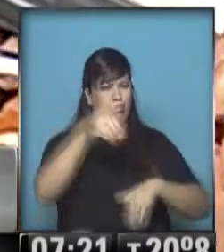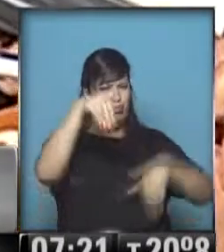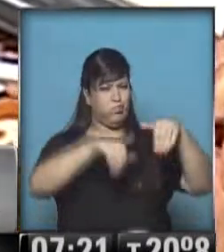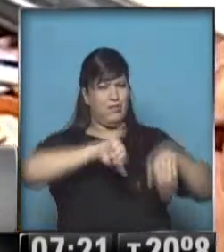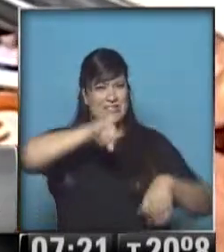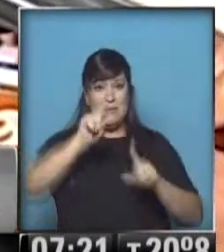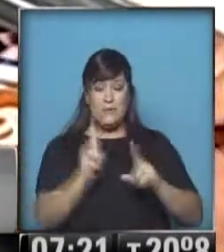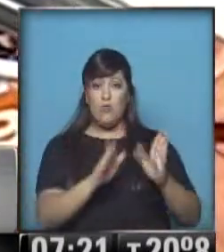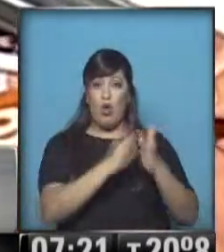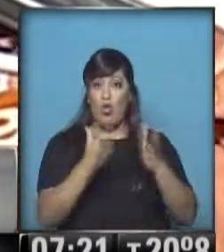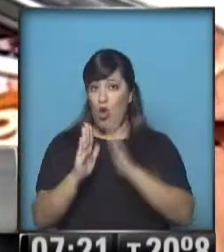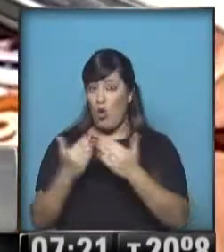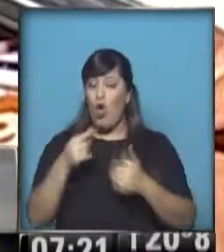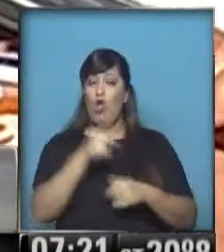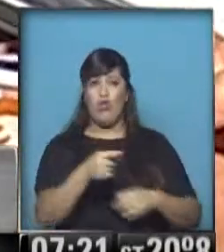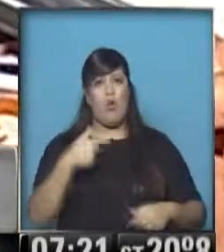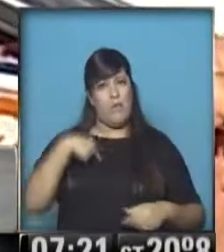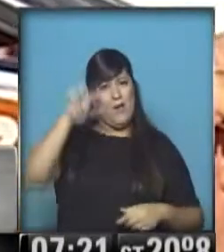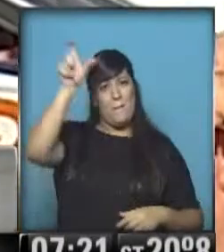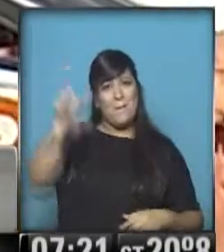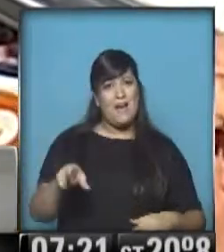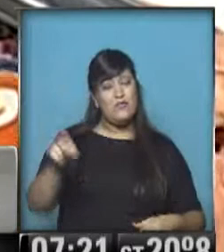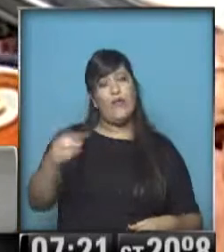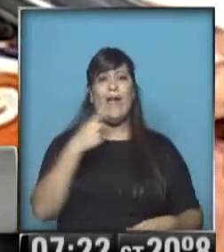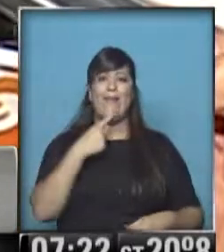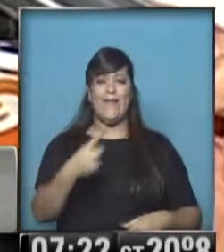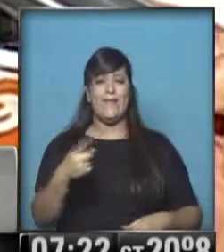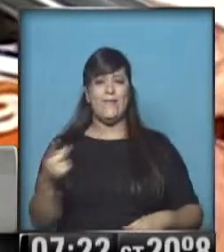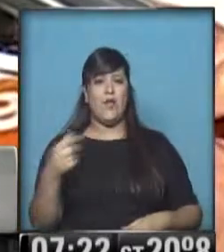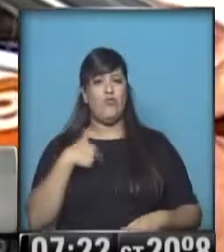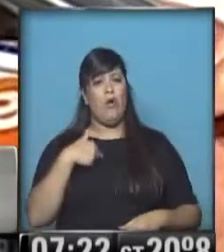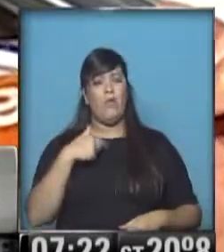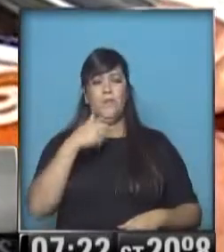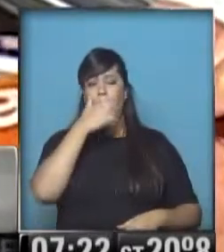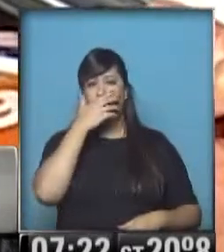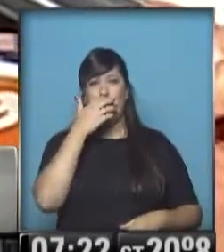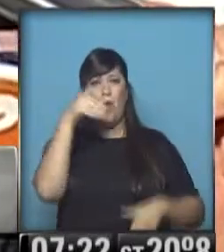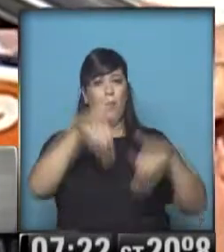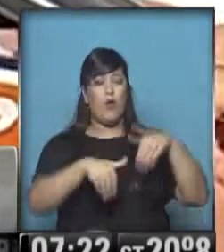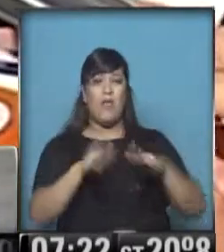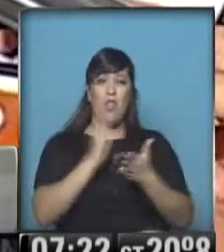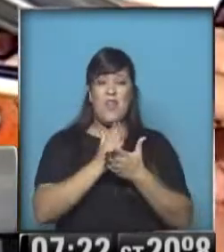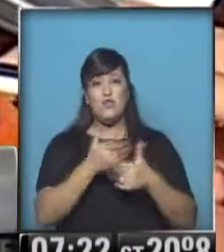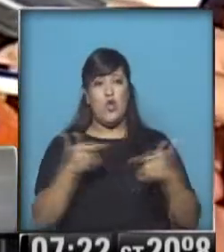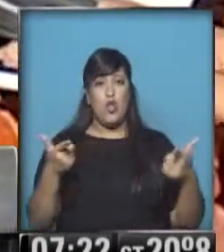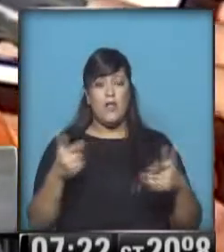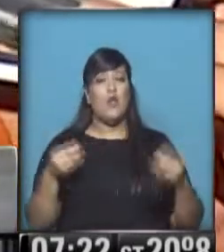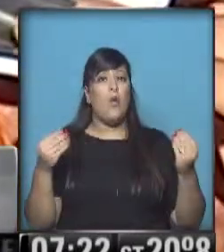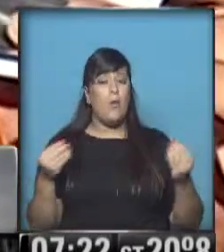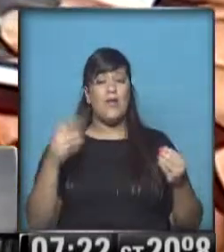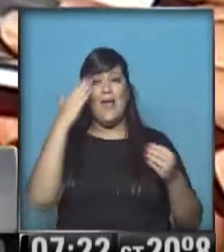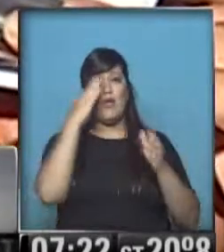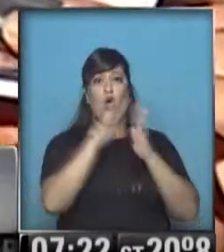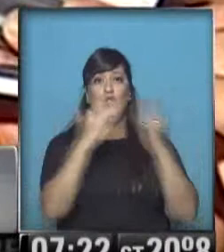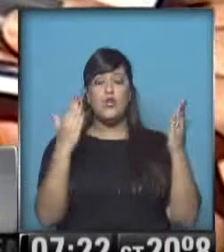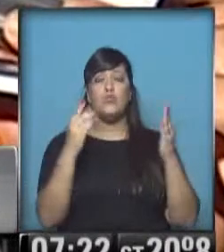esos códigos, que un personaje de esta característica diga que no tengo derecho a haber votado lo que voté, porque la Constitución,